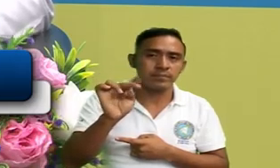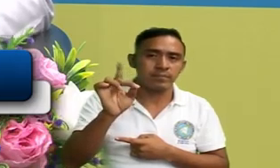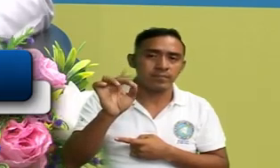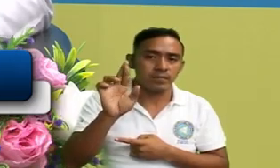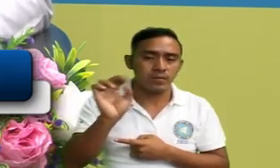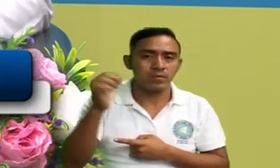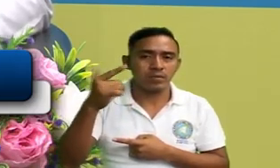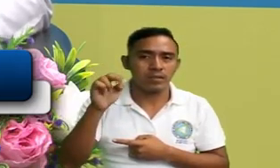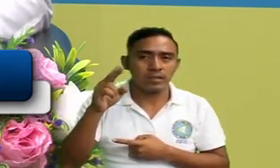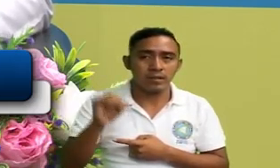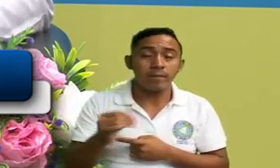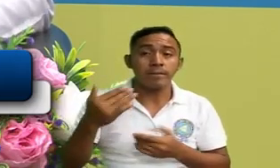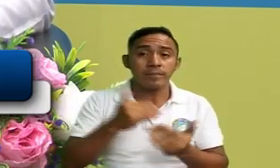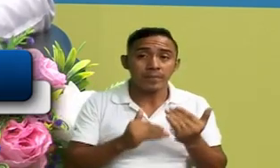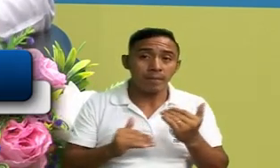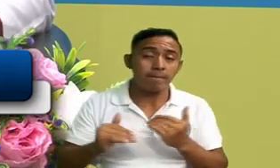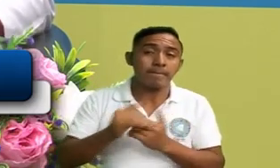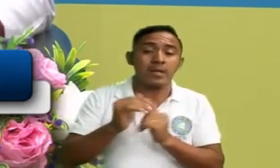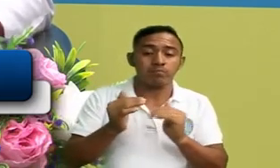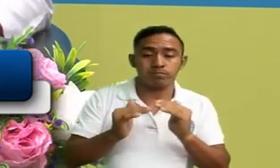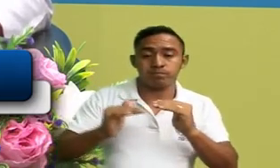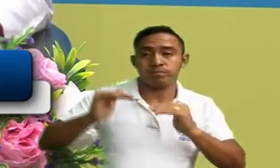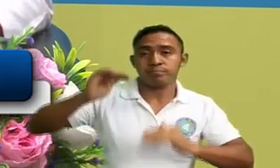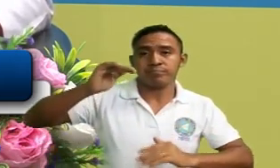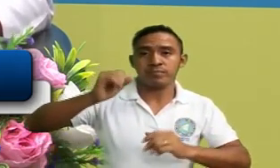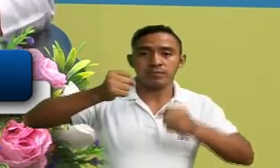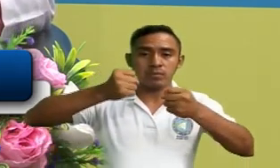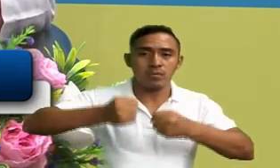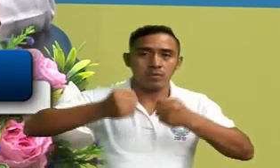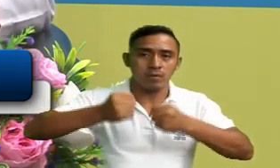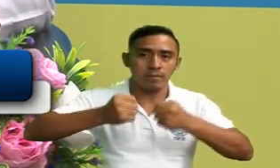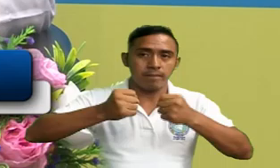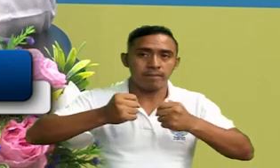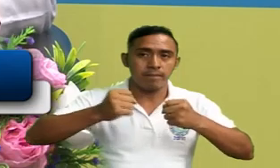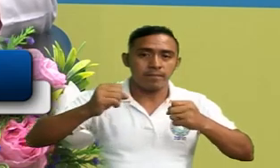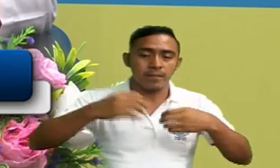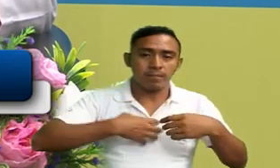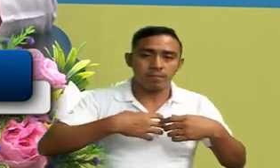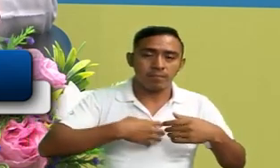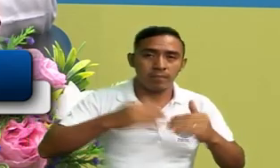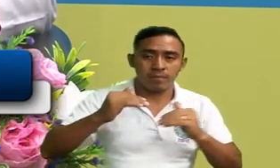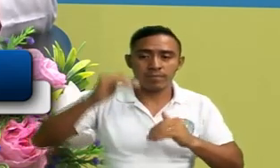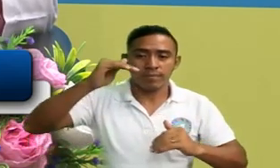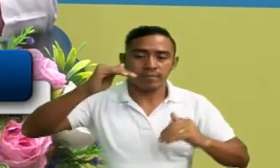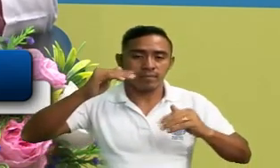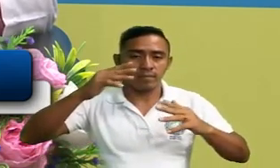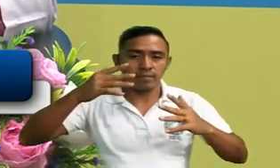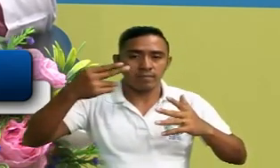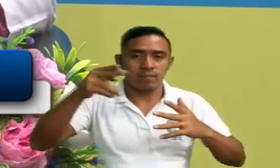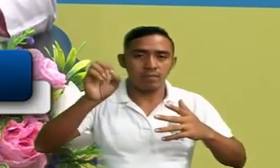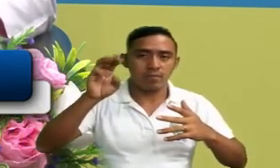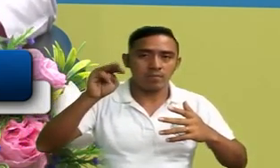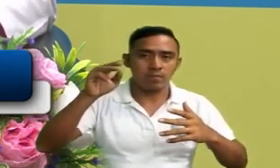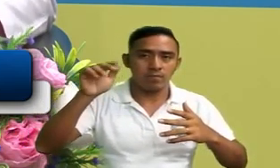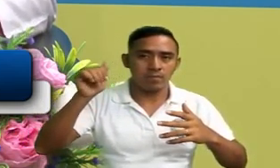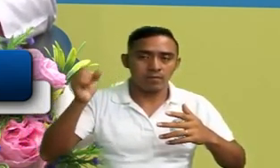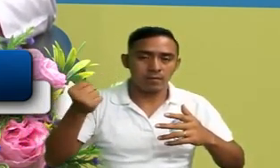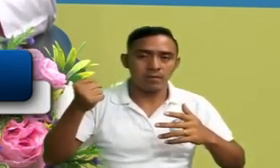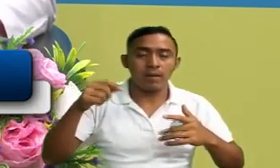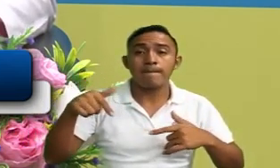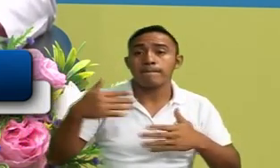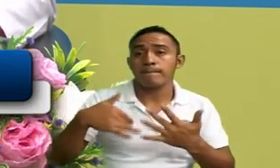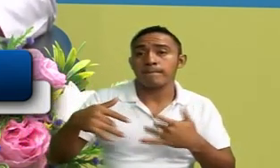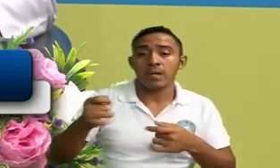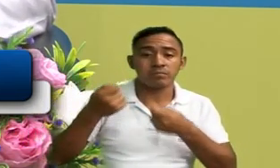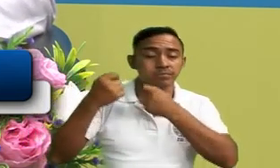tenga más hormonas o más niveles de hormonas masculinas con respecto a las femeninas, hace que la paciente se predisponga a tener